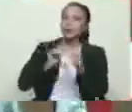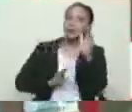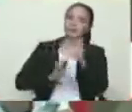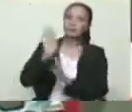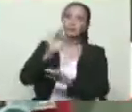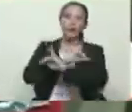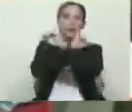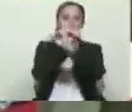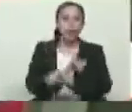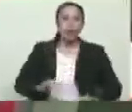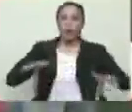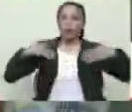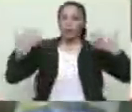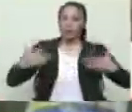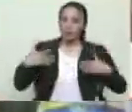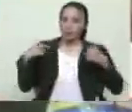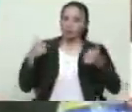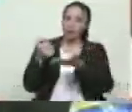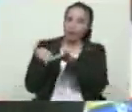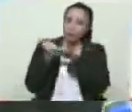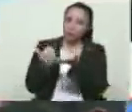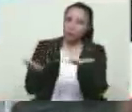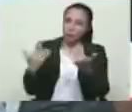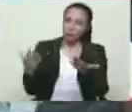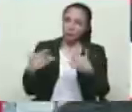feliz. Ayúdenme.